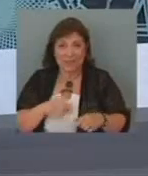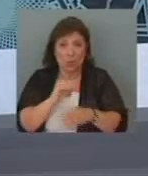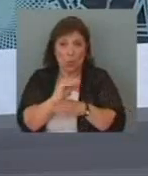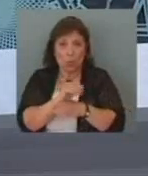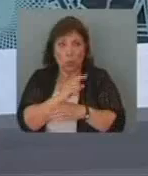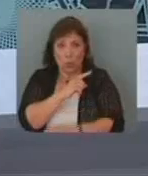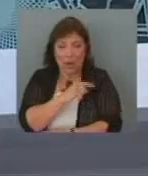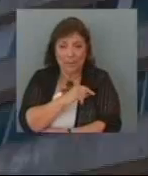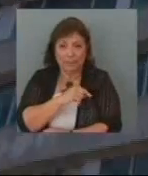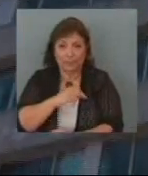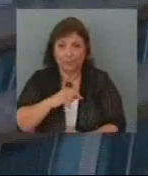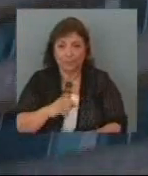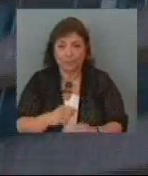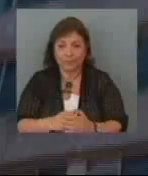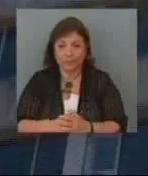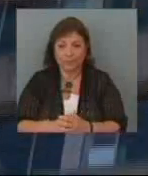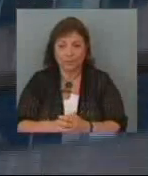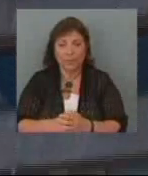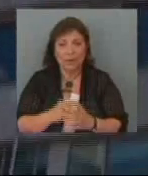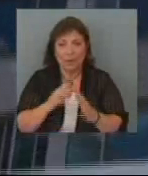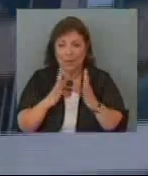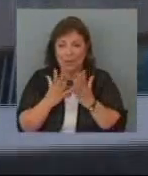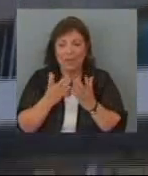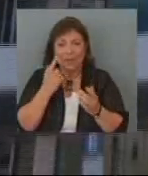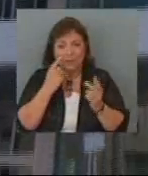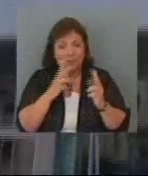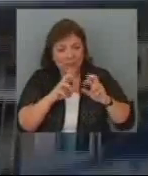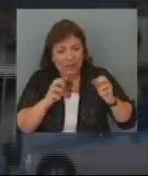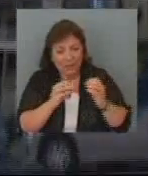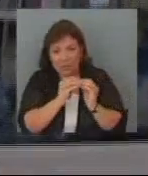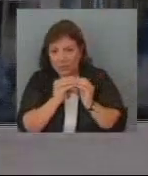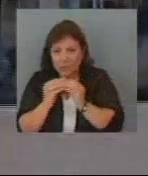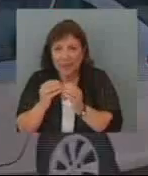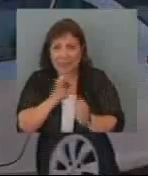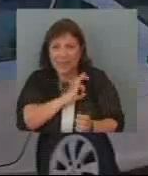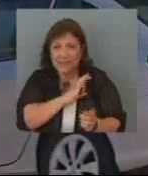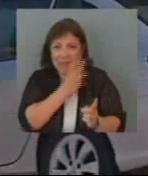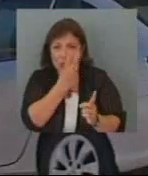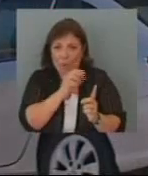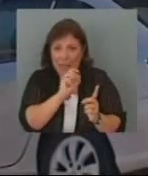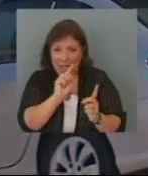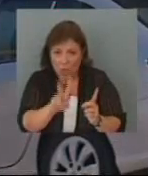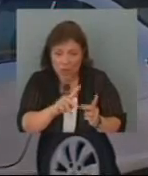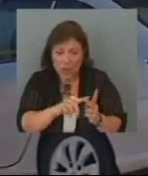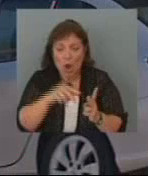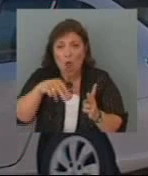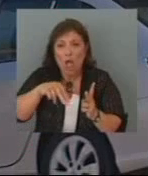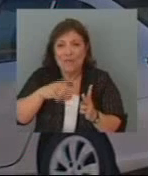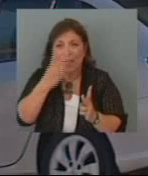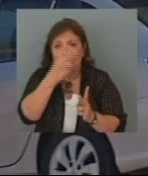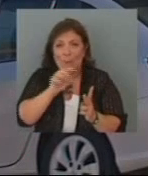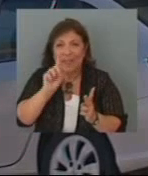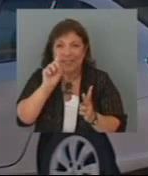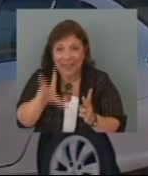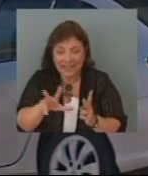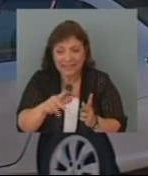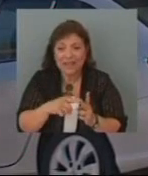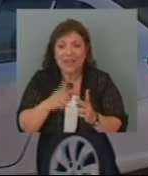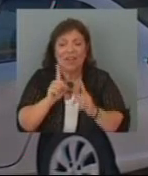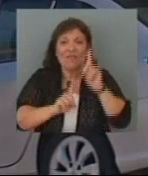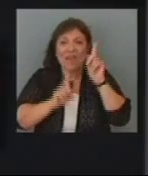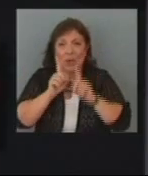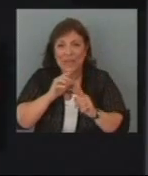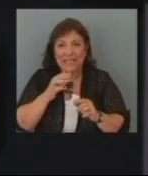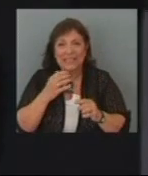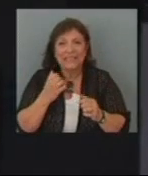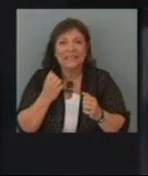Cultura. El relevamiento fue realizado entre diciembre del 2012 y noviembre del 2013 por la Facultad de